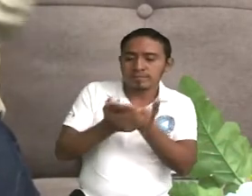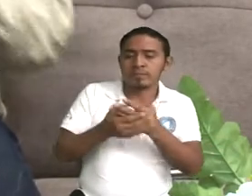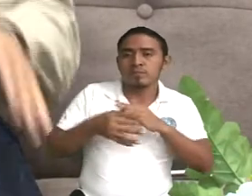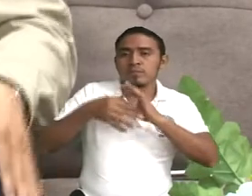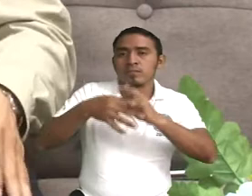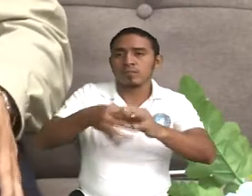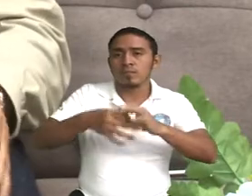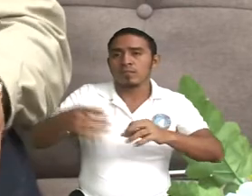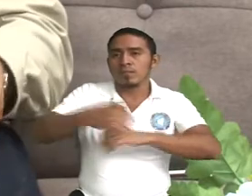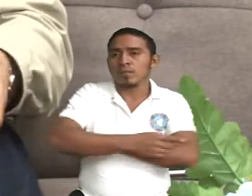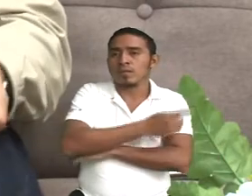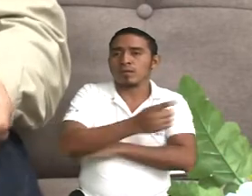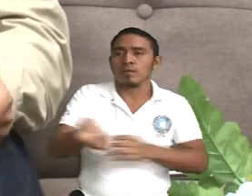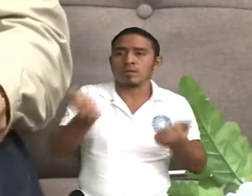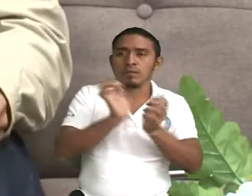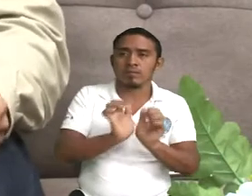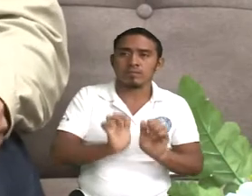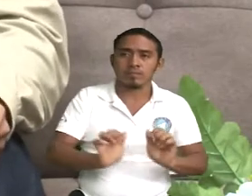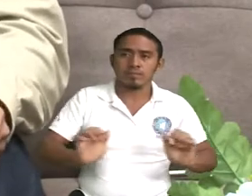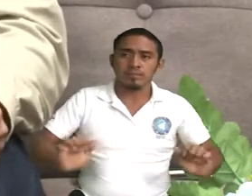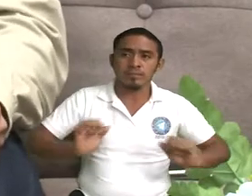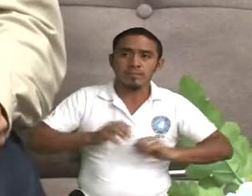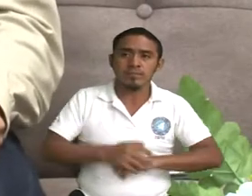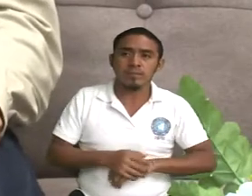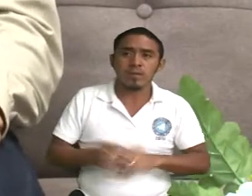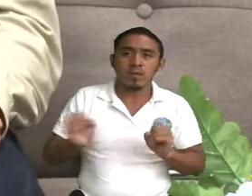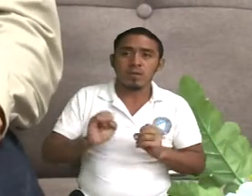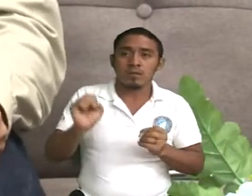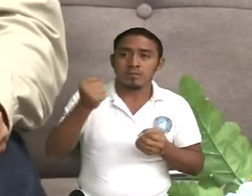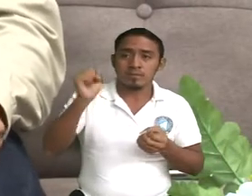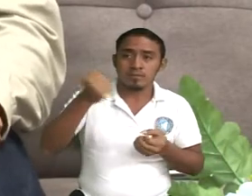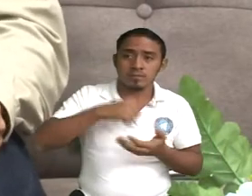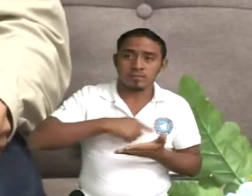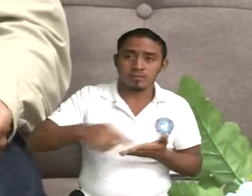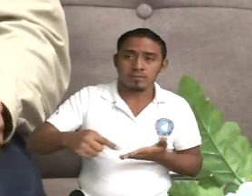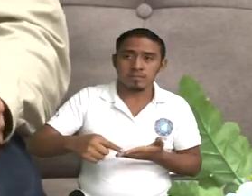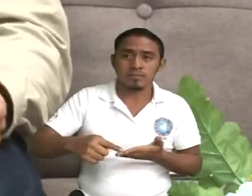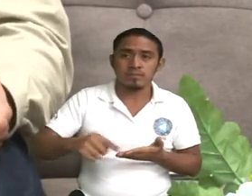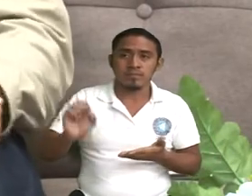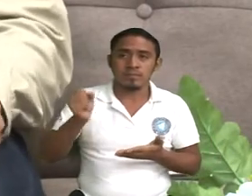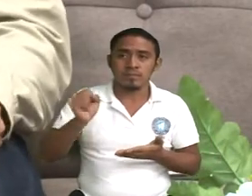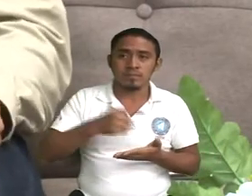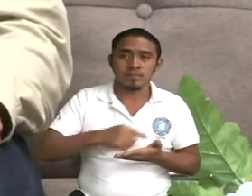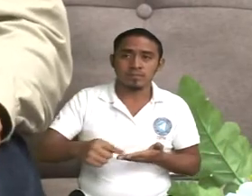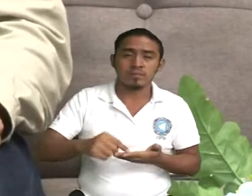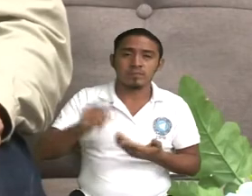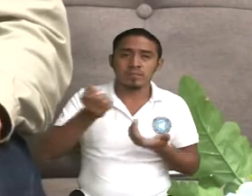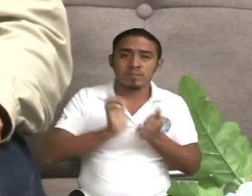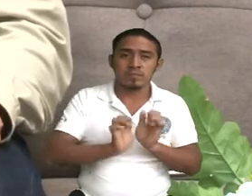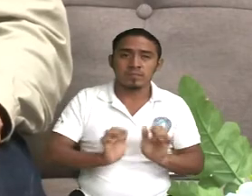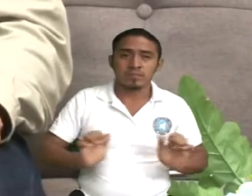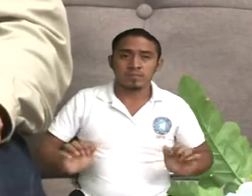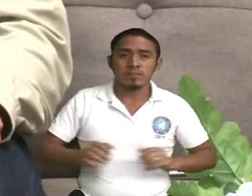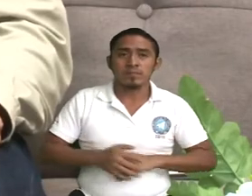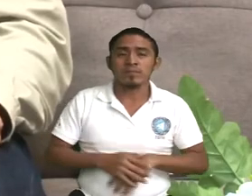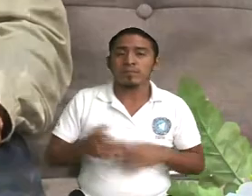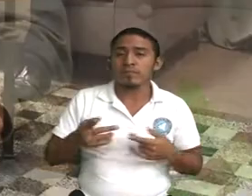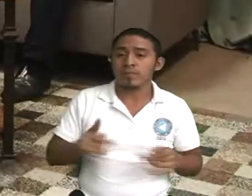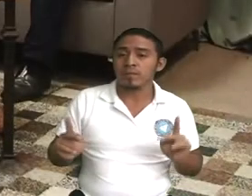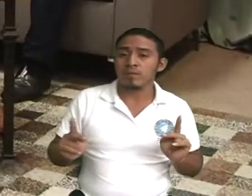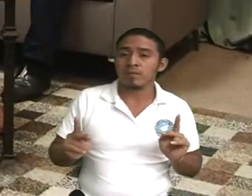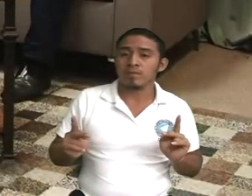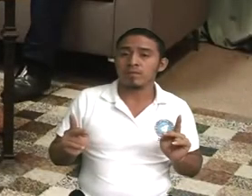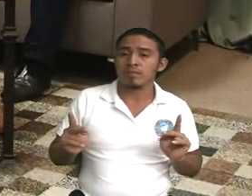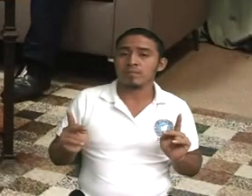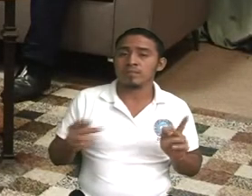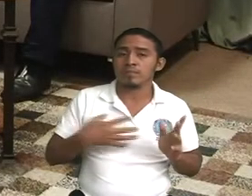la celebración del Día del Niño, o la Semana del Niño, como estamos diciendo nosotros. La Semana del Niño, pero sin duda alguna,